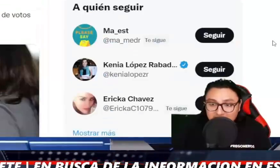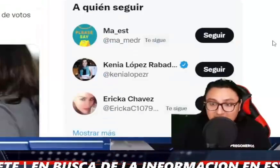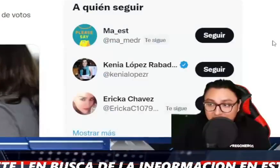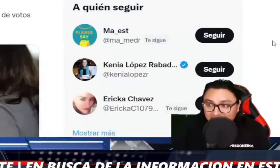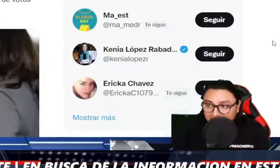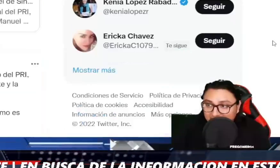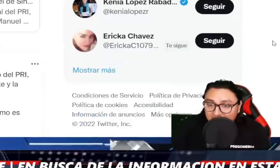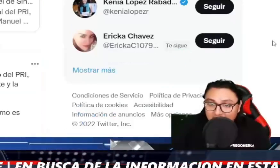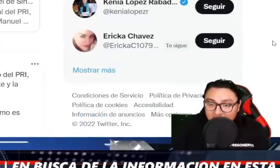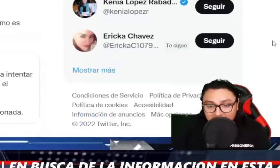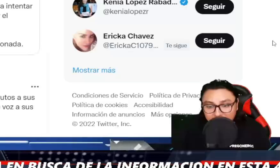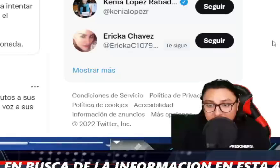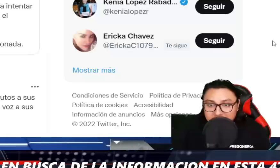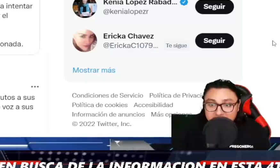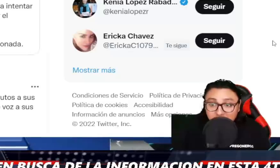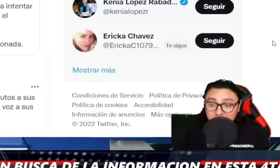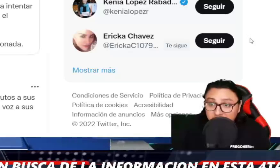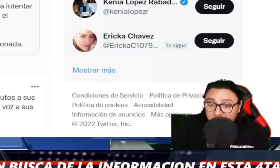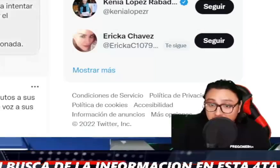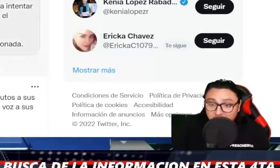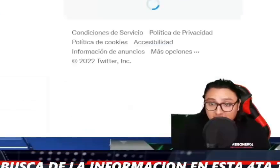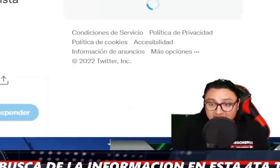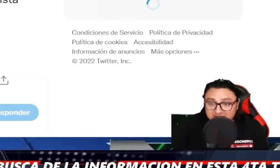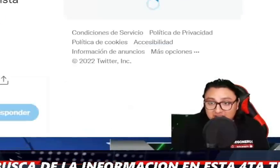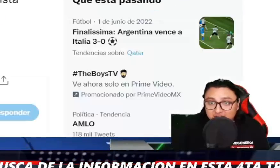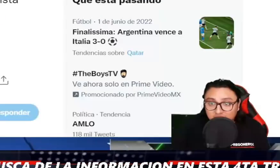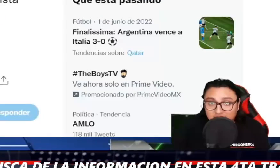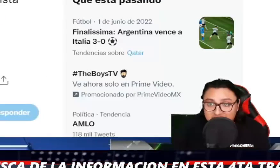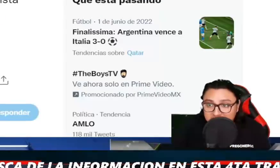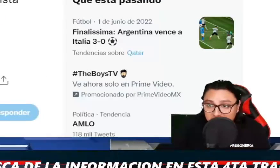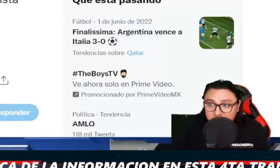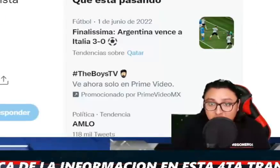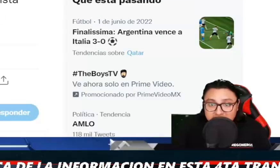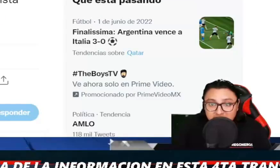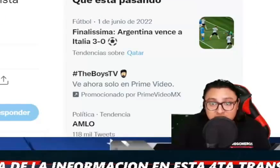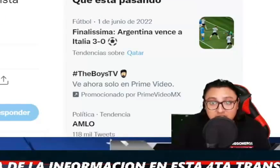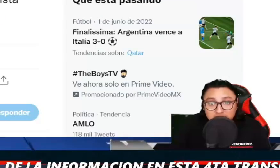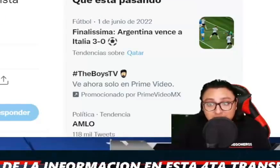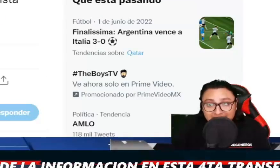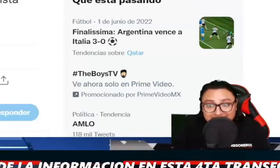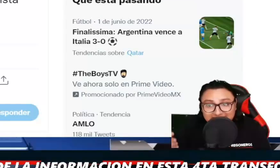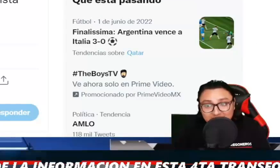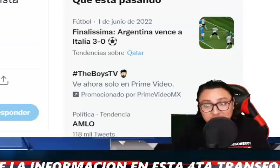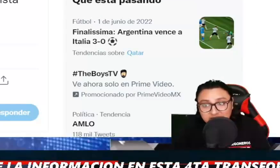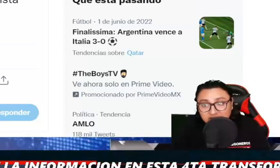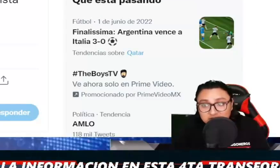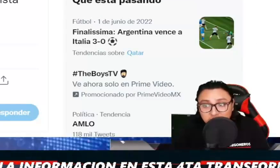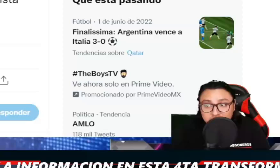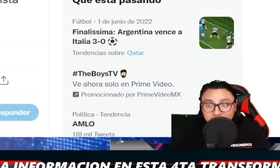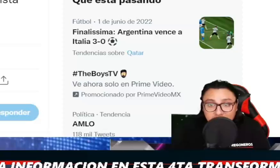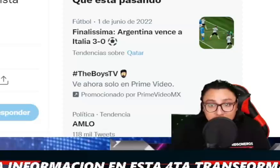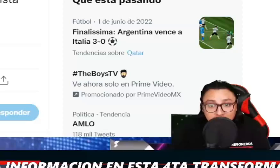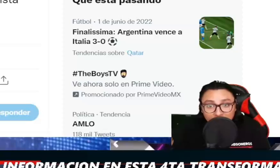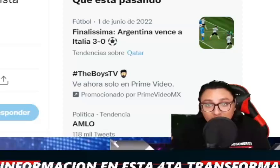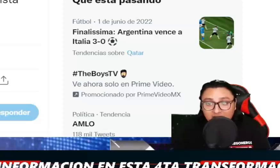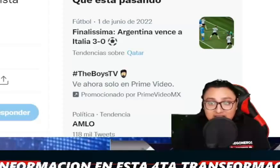es verdad? En fin, mis estimados peroneros, lo de Aristegui con Labastida Ochoa parece más una nota para intentar mitigar los audios